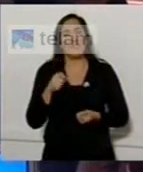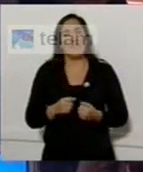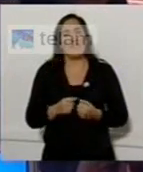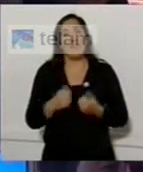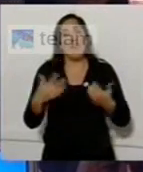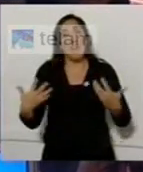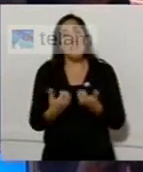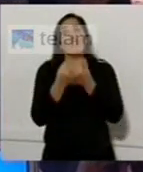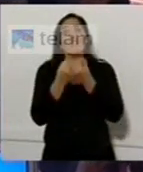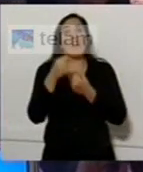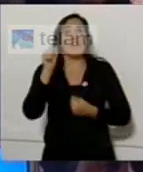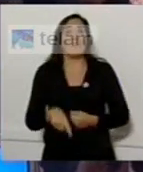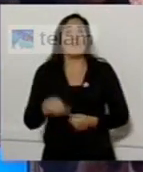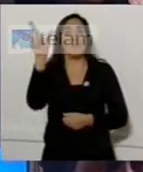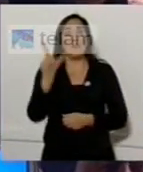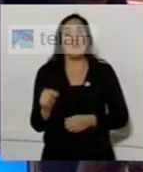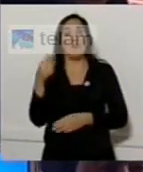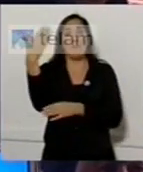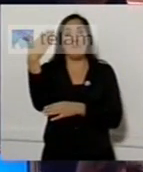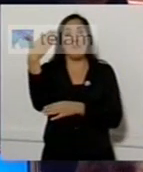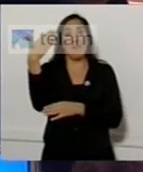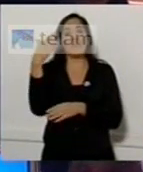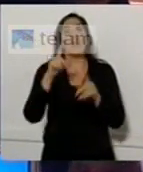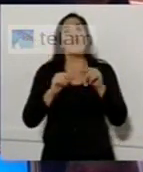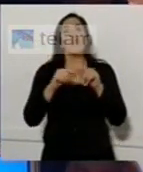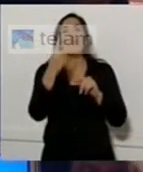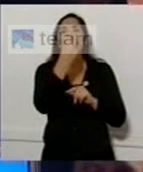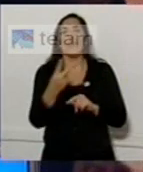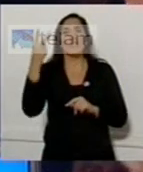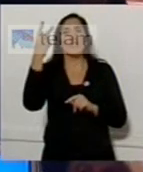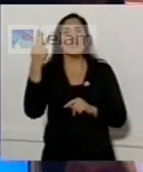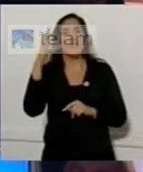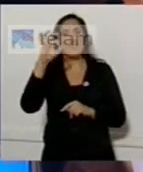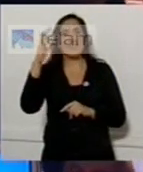de nuestra querida patria, en este 203 aniversario,